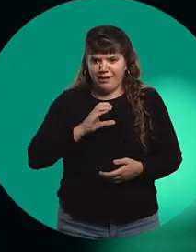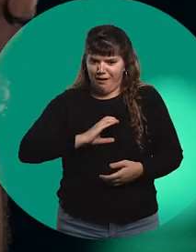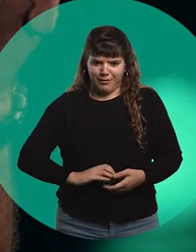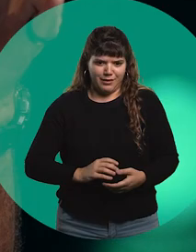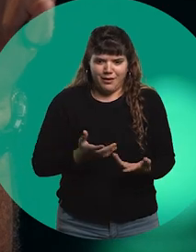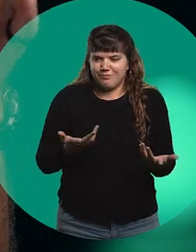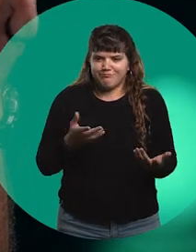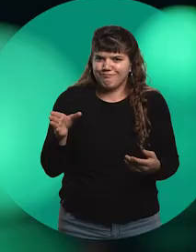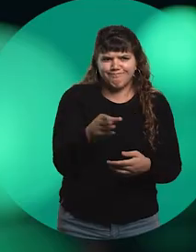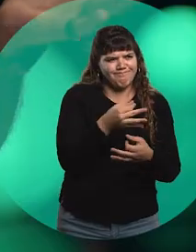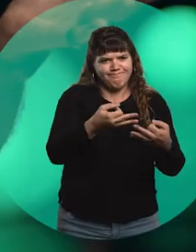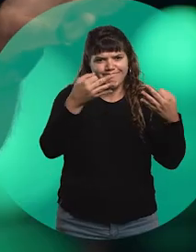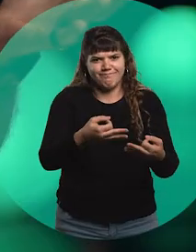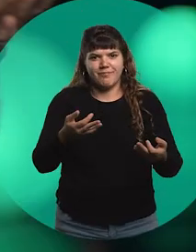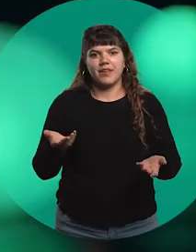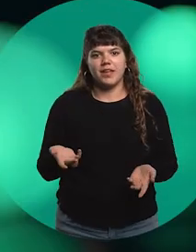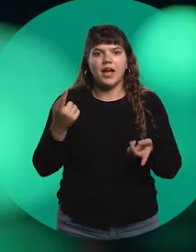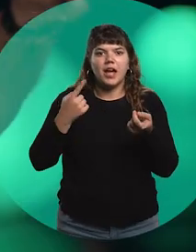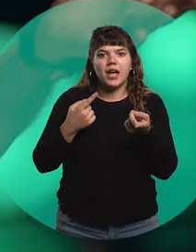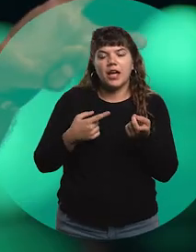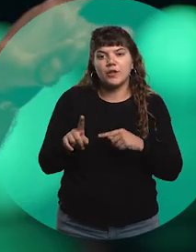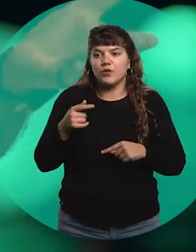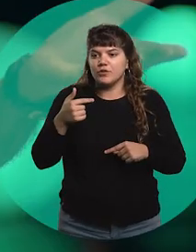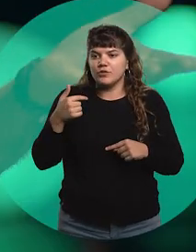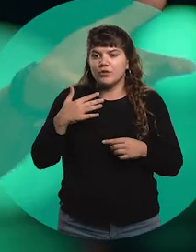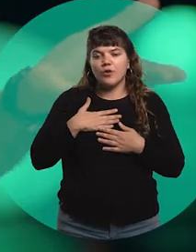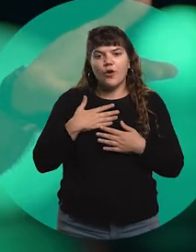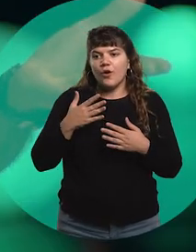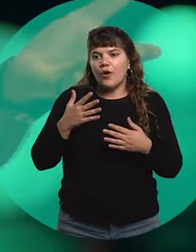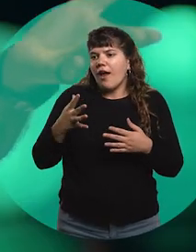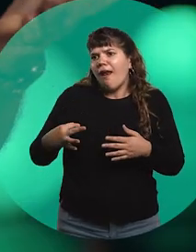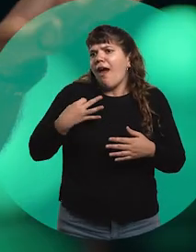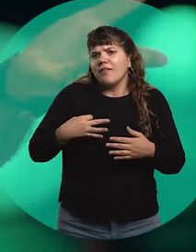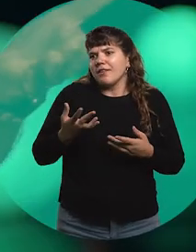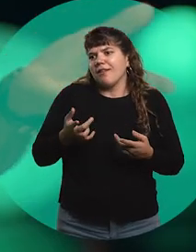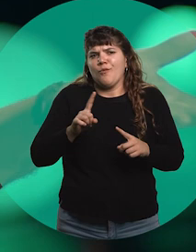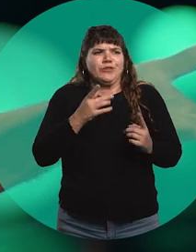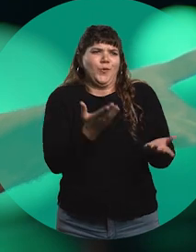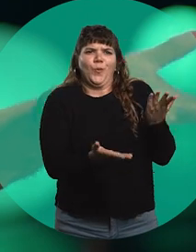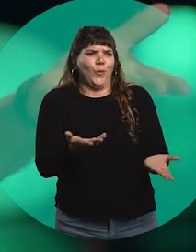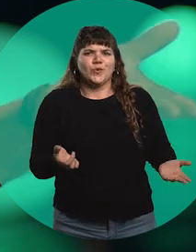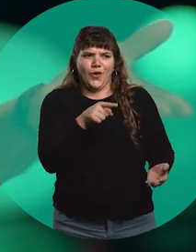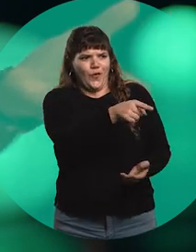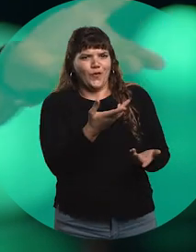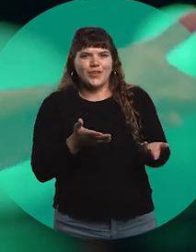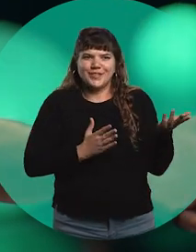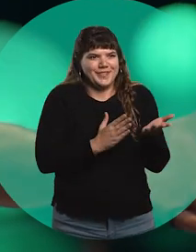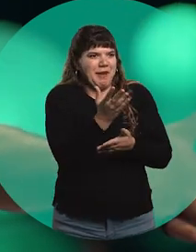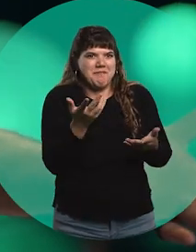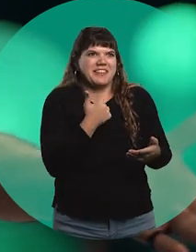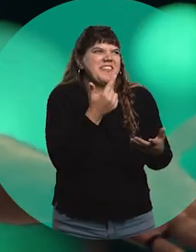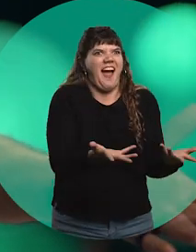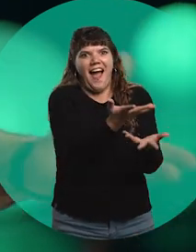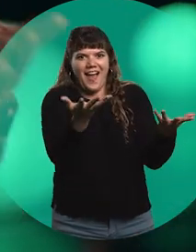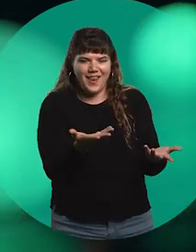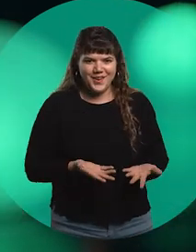Entonces, todos somos Gardel. Yo siempre digo, cuando abro el taller, la vida no puede ser tan injusta contigo. Para algo tenés que